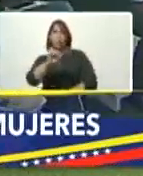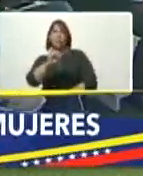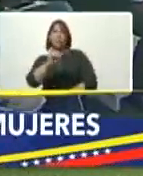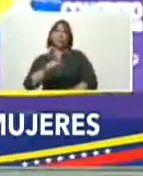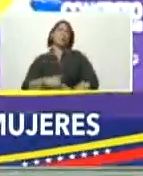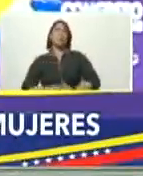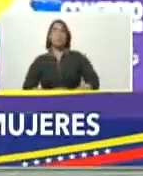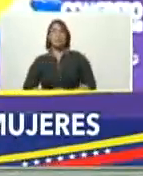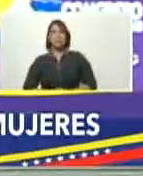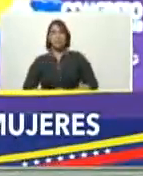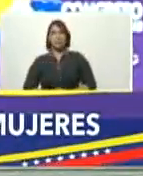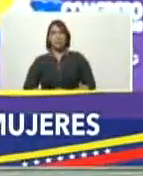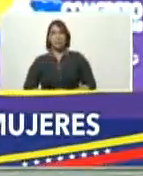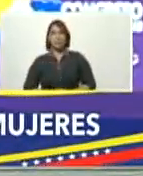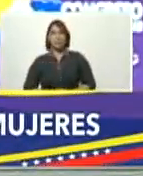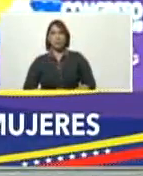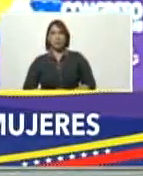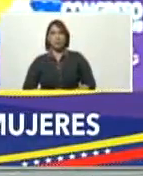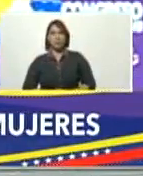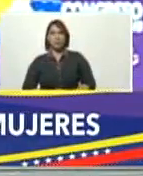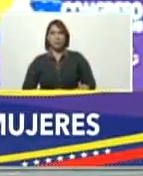Figueroa.